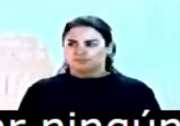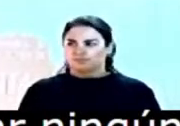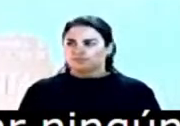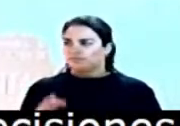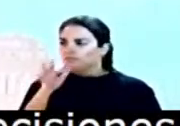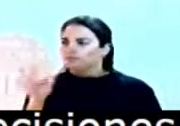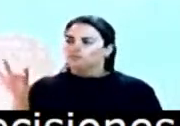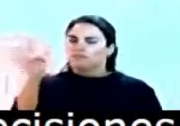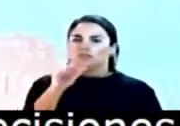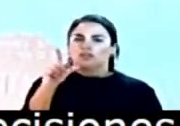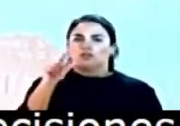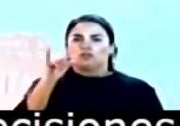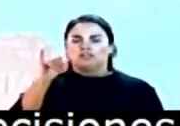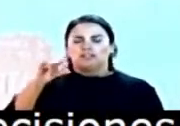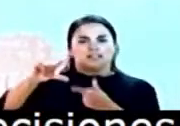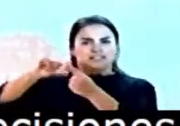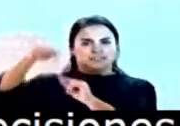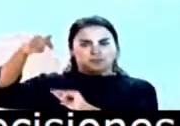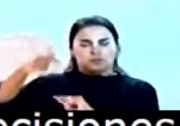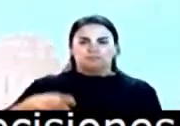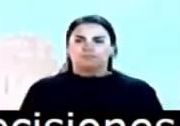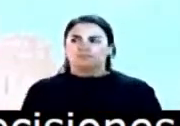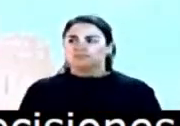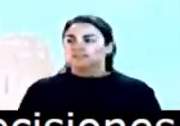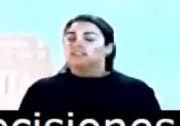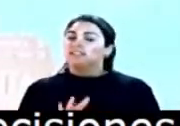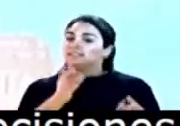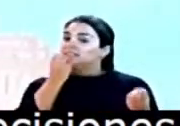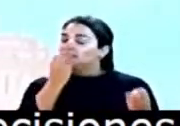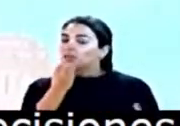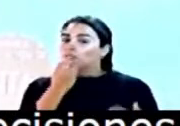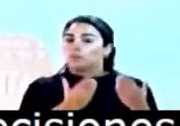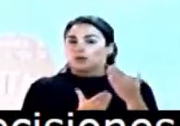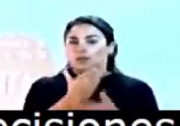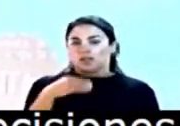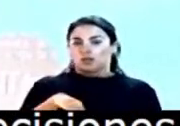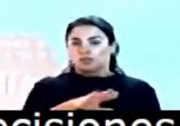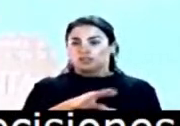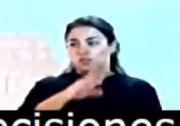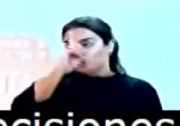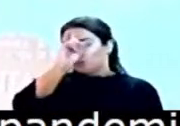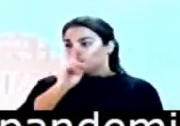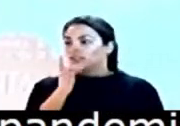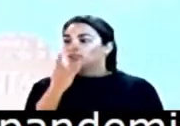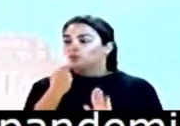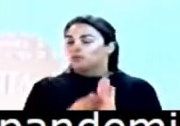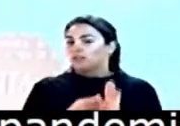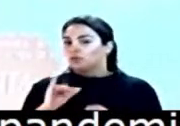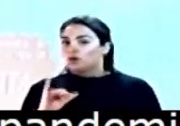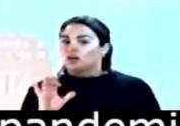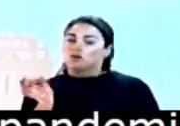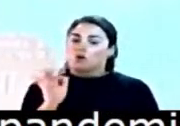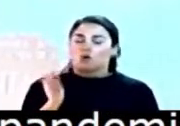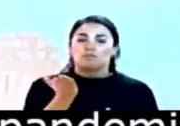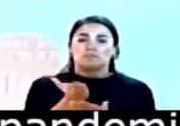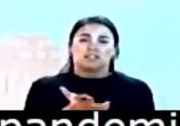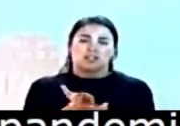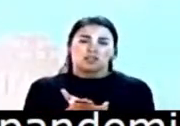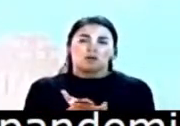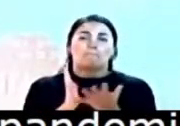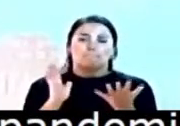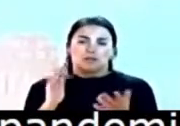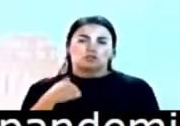Loli, de Canal Extremadura. Sí, ¿qué tal? Buenos días, consejero. No sé si dispone de estos datos o tendríamos que hacer petición, pero